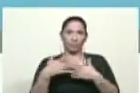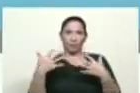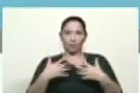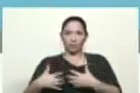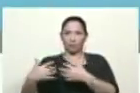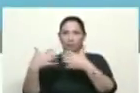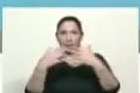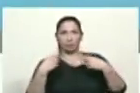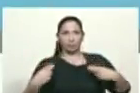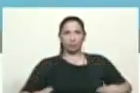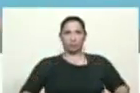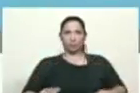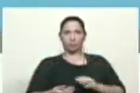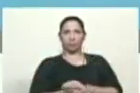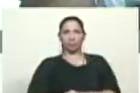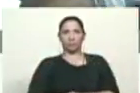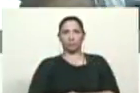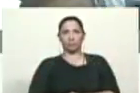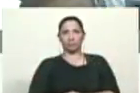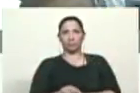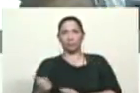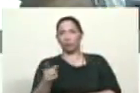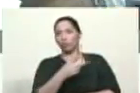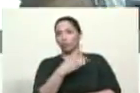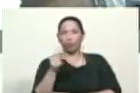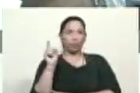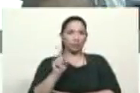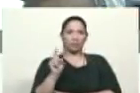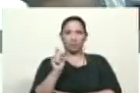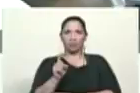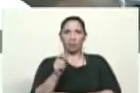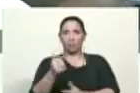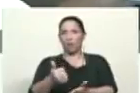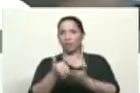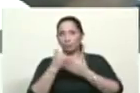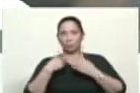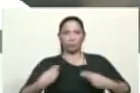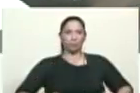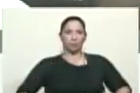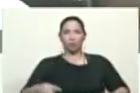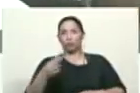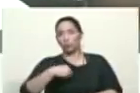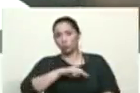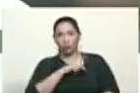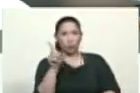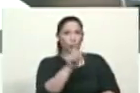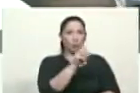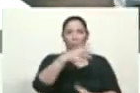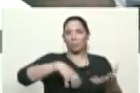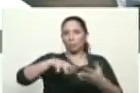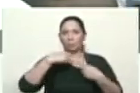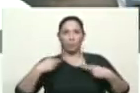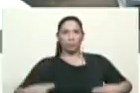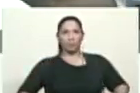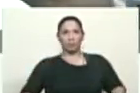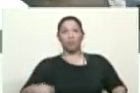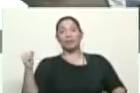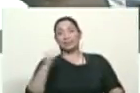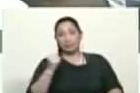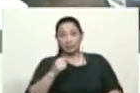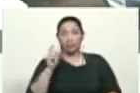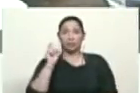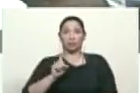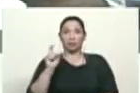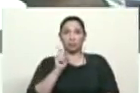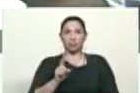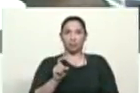humanitaria y pasar al tema económico, no necesitamos una ayuda humanitaria, no estamos en crisis humanitaria. Lo que sí